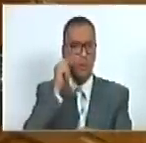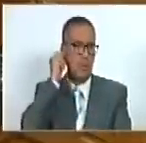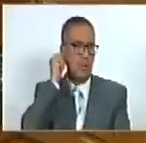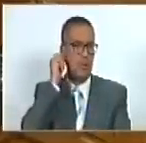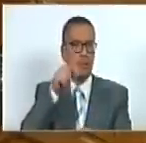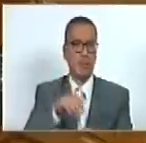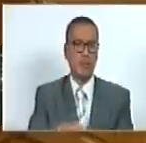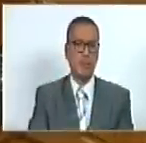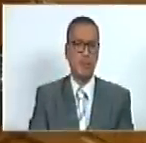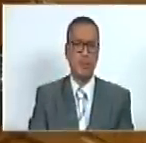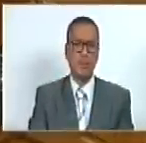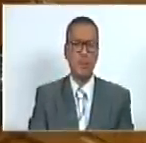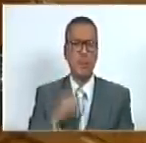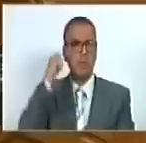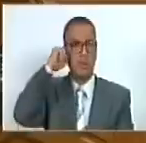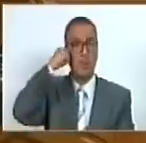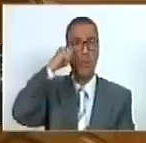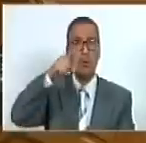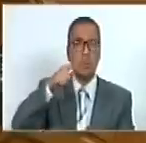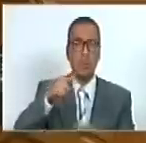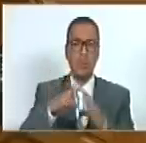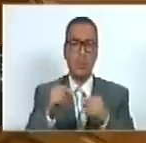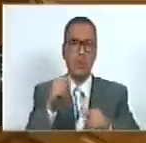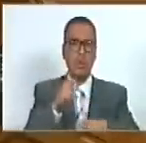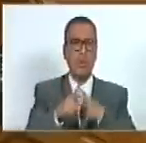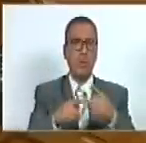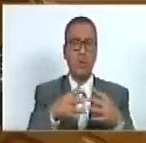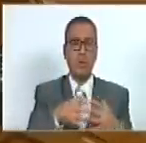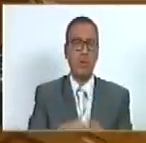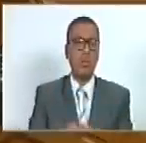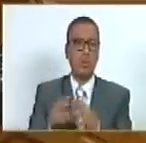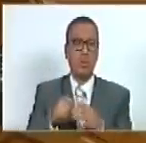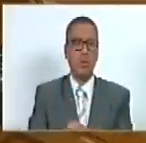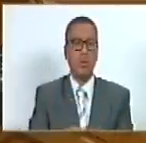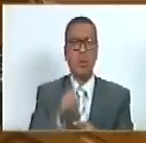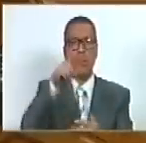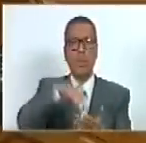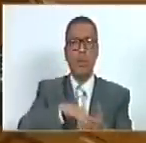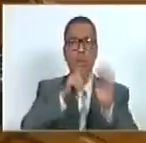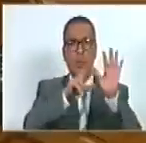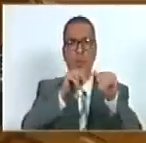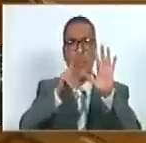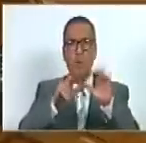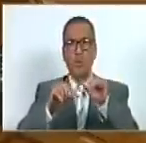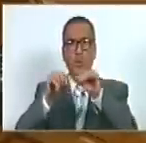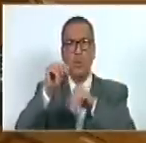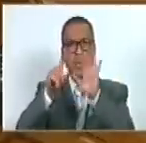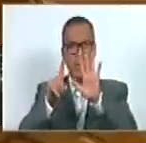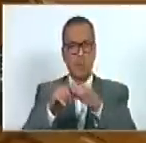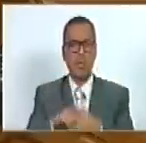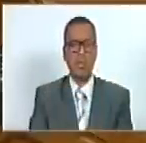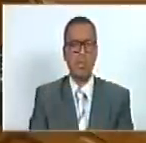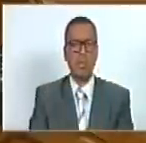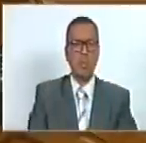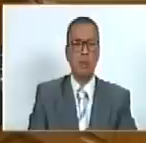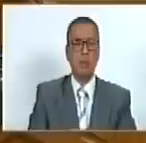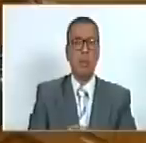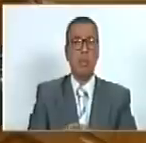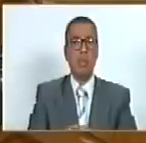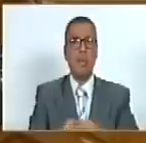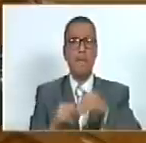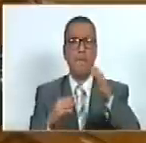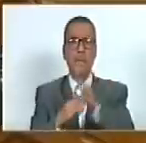trabajador, rememorando a los huelguistas estadounidenses de 1886, que pararon